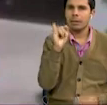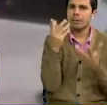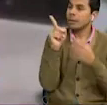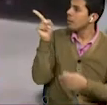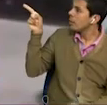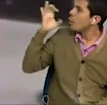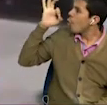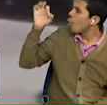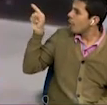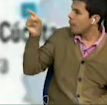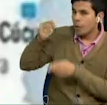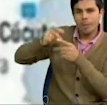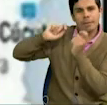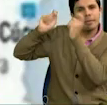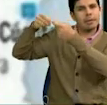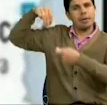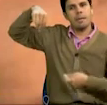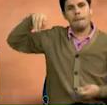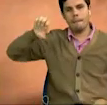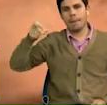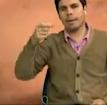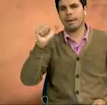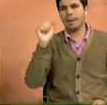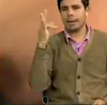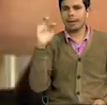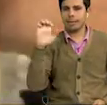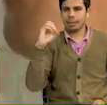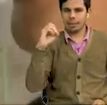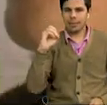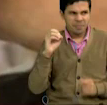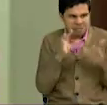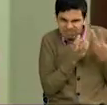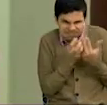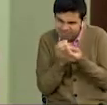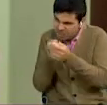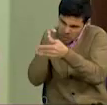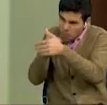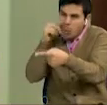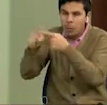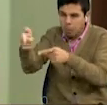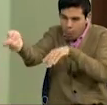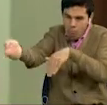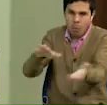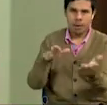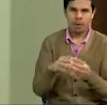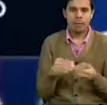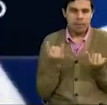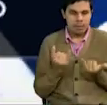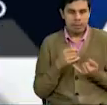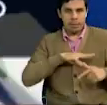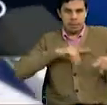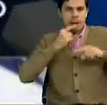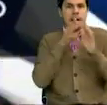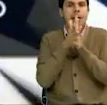Ramón Navarro Serrano, alias Megateo. El alcalde de esta población de norte de Santander habló de la situación presentada en su población.